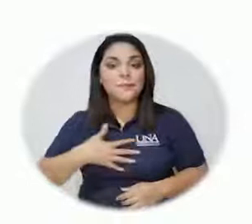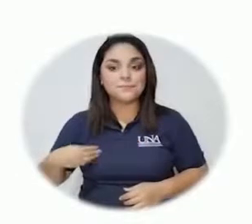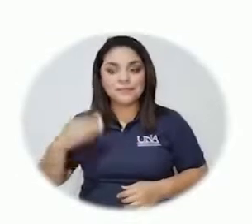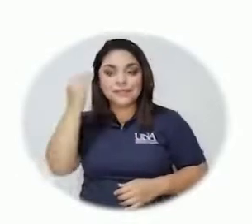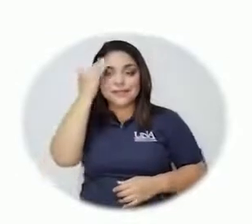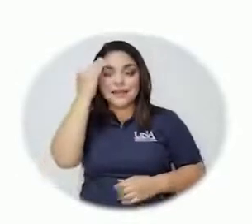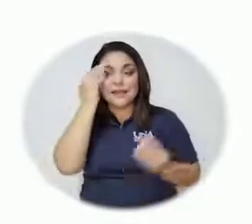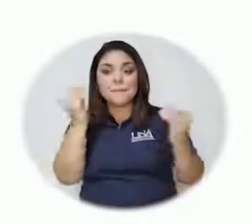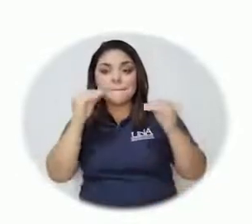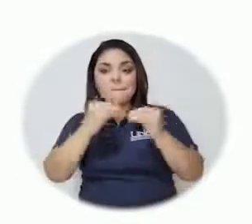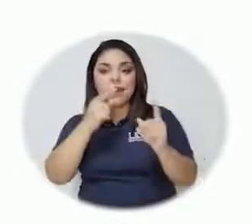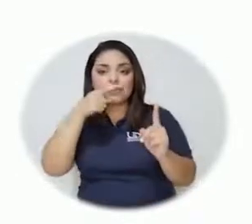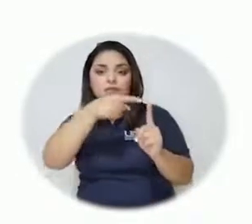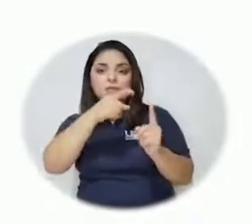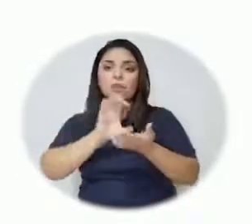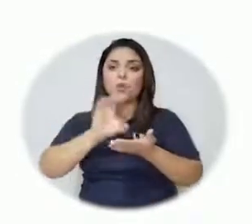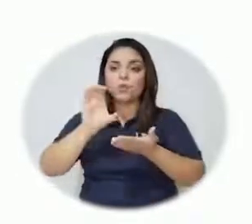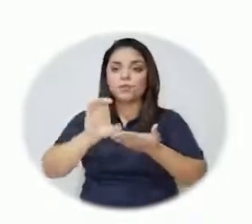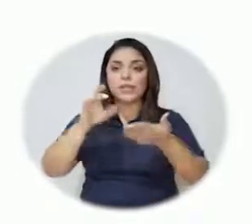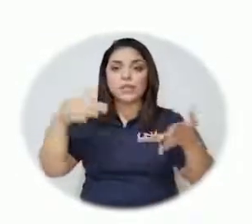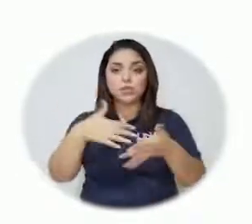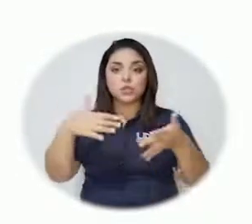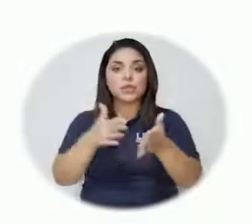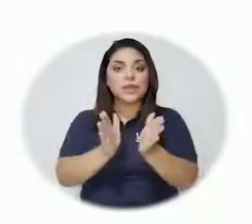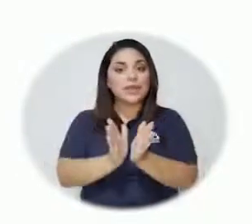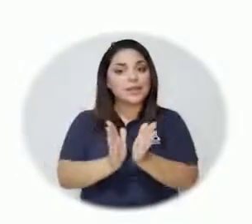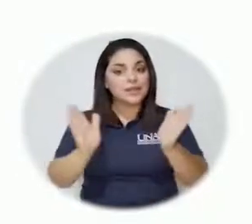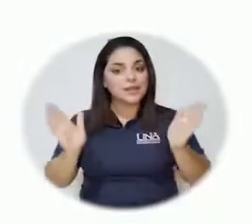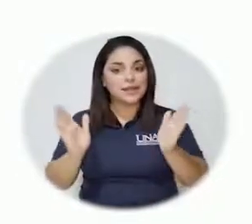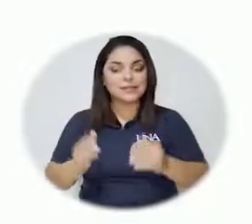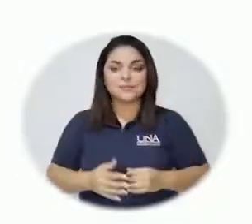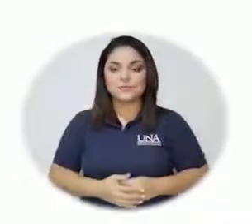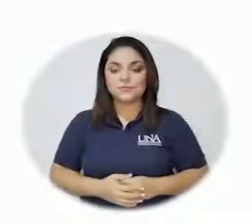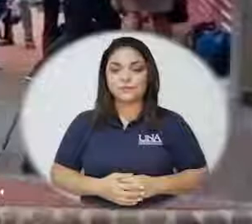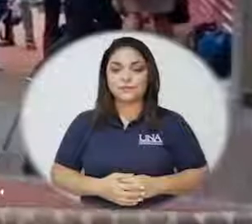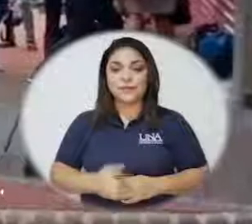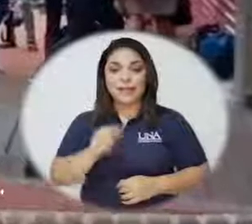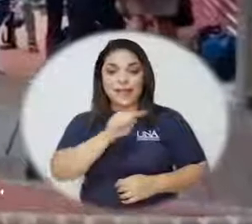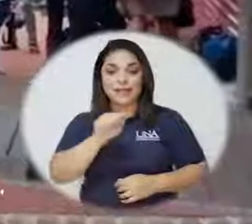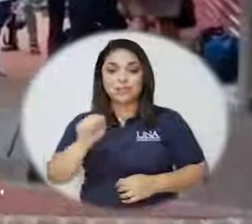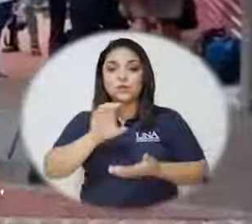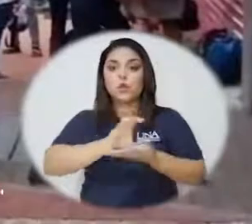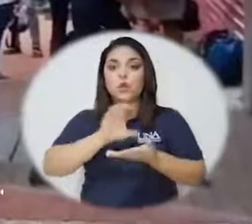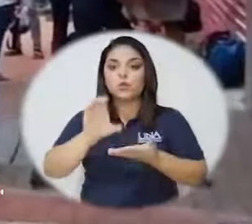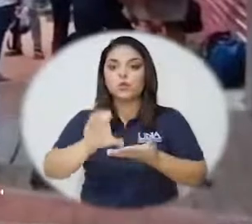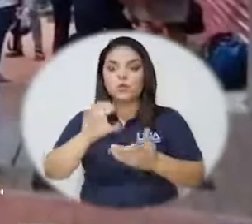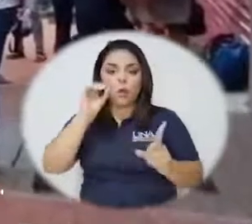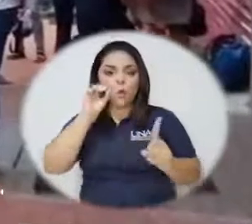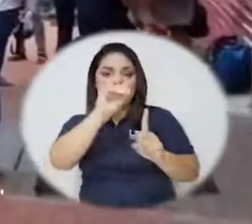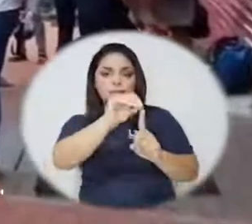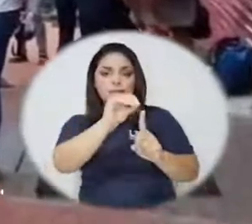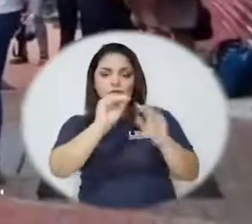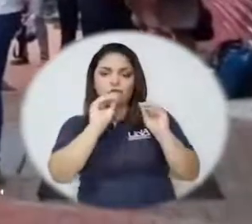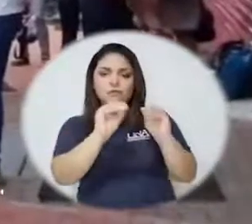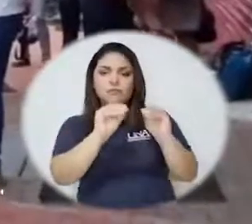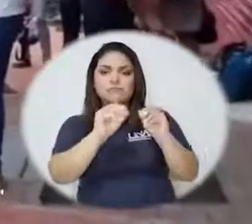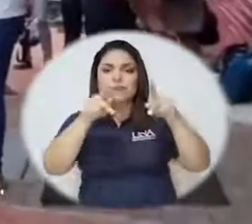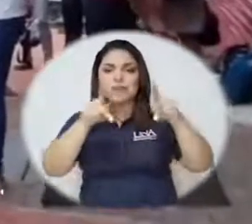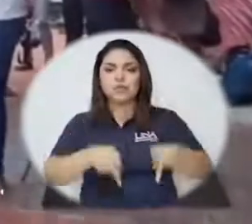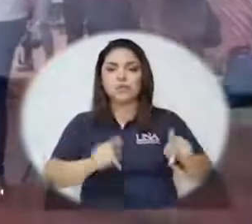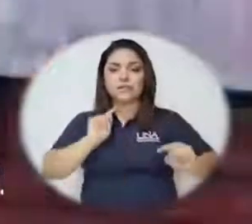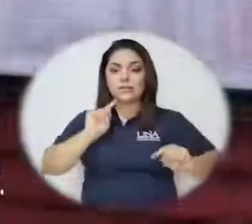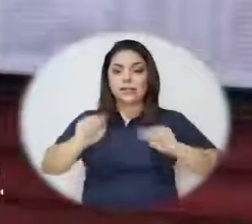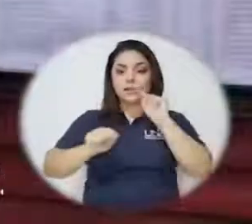Me gustaría saber más acerca de los cursos de estudios generales. Estos cursos tienen como objetivo formar